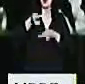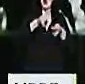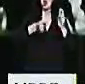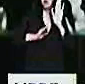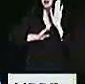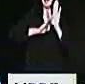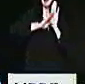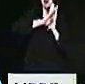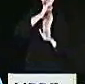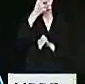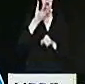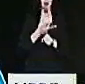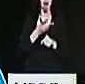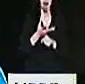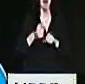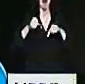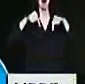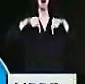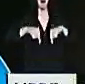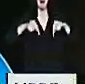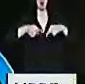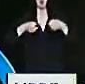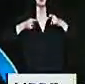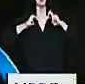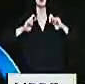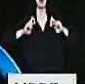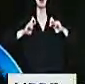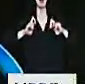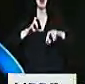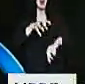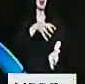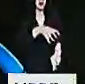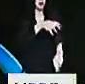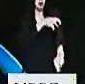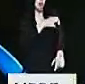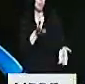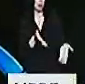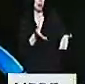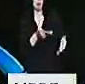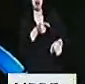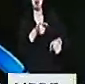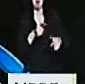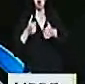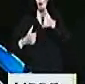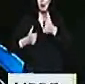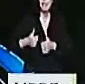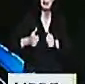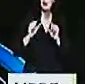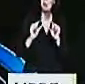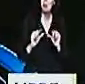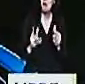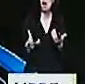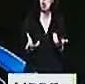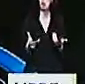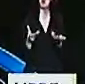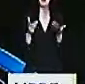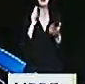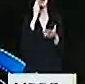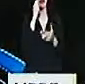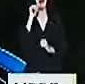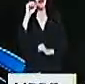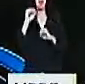crecimiento, y más aún en esta oportunidad de desarrollar las regiones hay incluso menos competencia. Entonces, si tú lo ves claro. desde un punto de vista